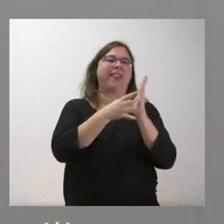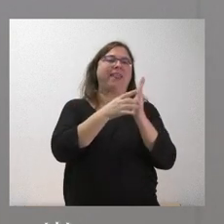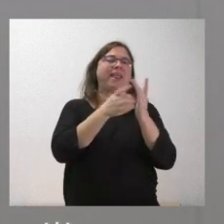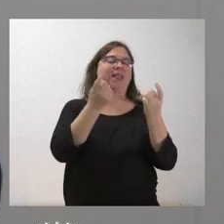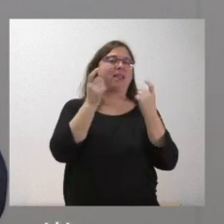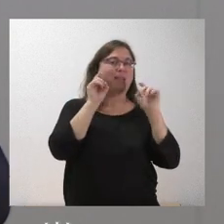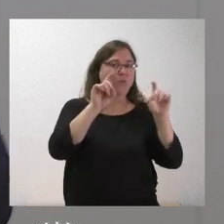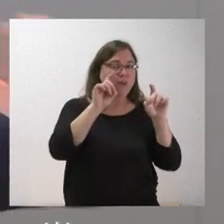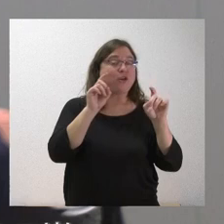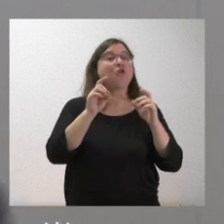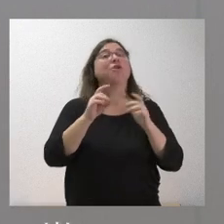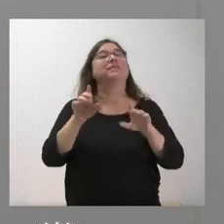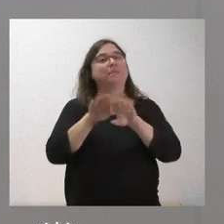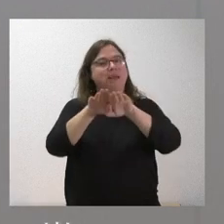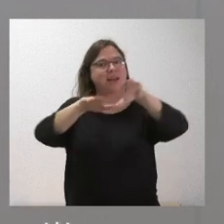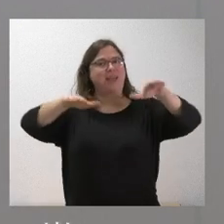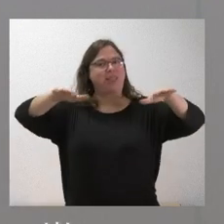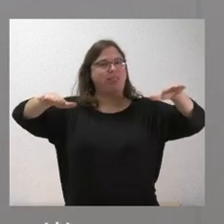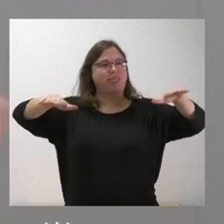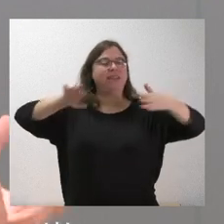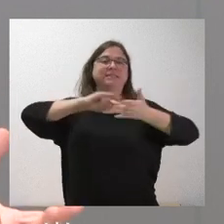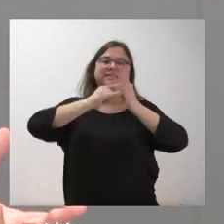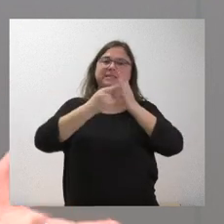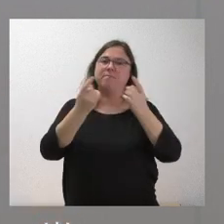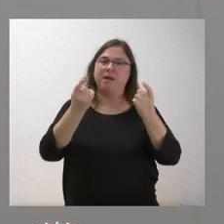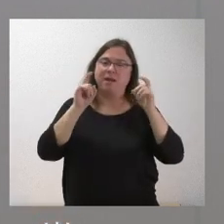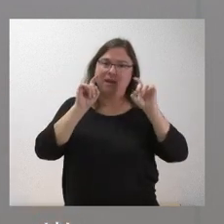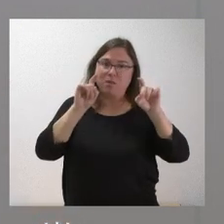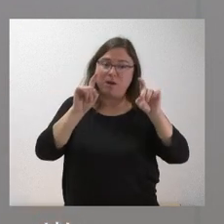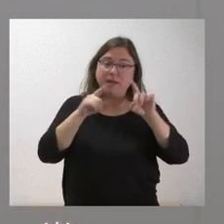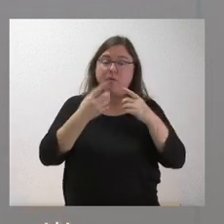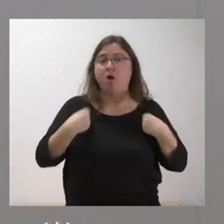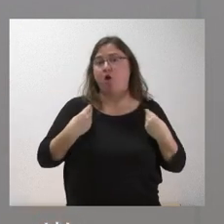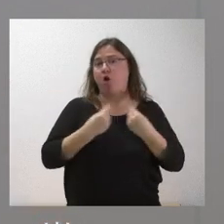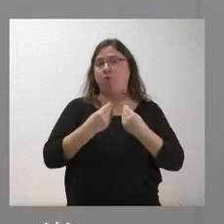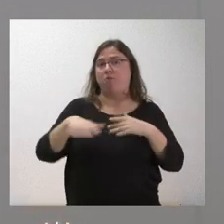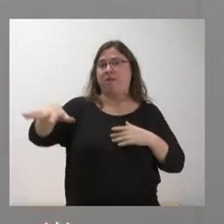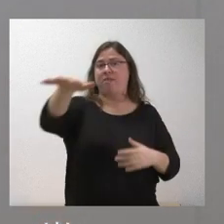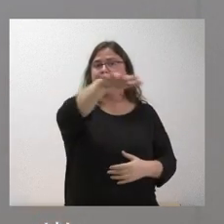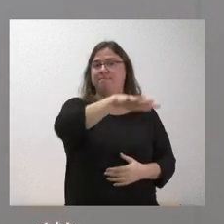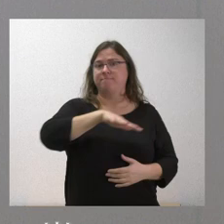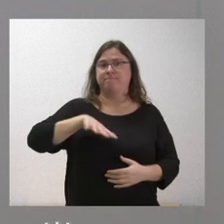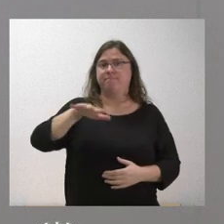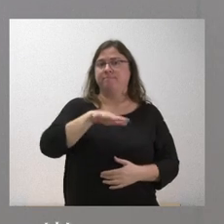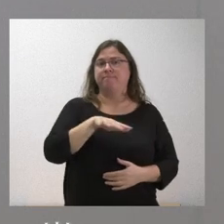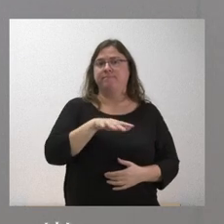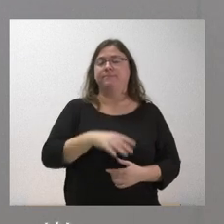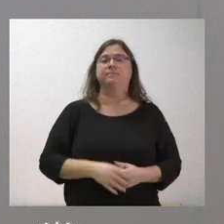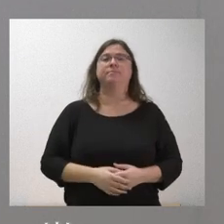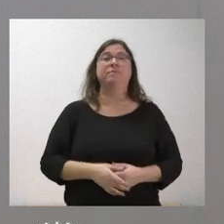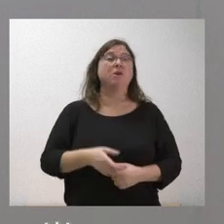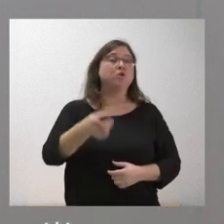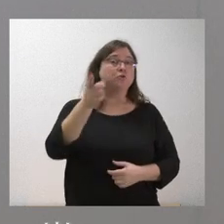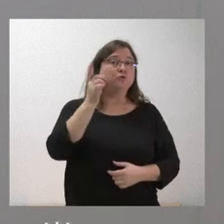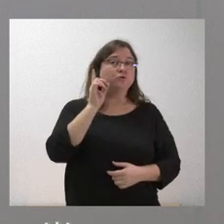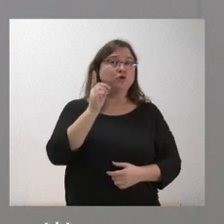Castilla León lidera también la equidad del sistema educativo y también lideramos la convivencia en el ámbito de la convivencia solo en el